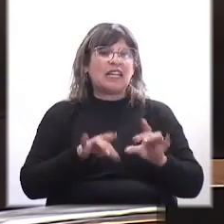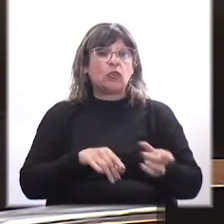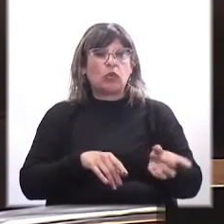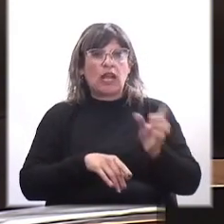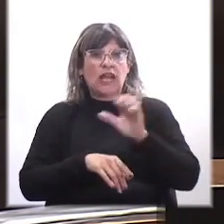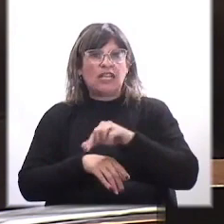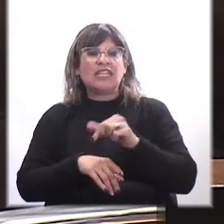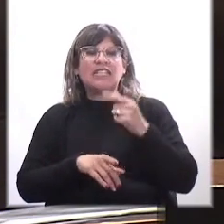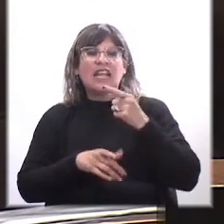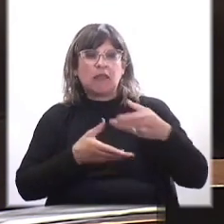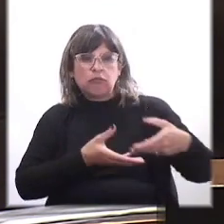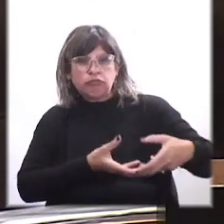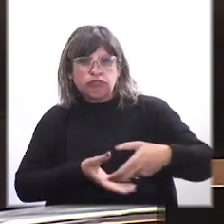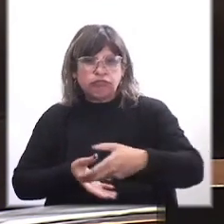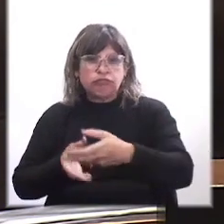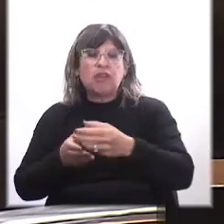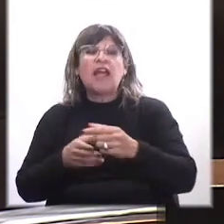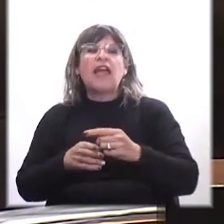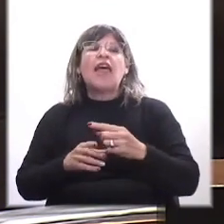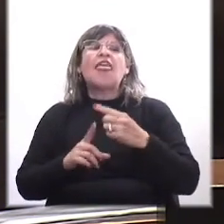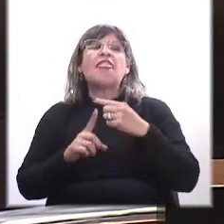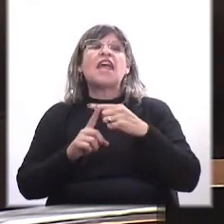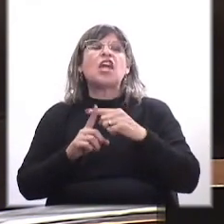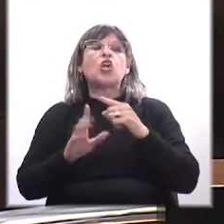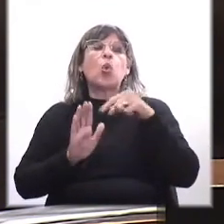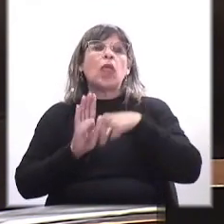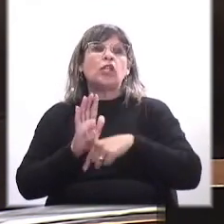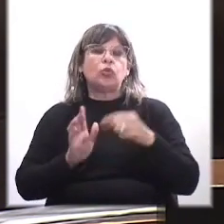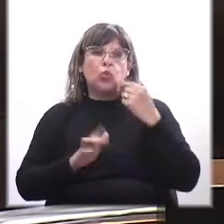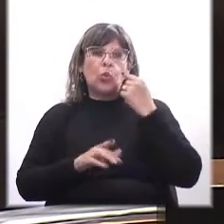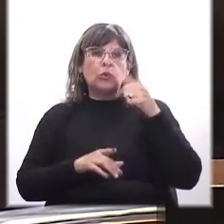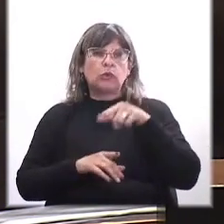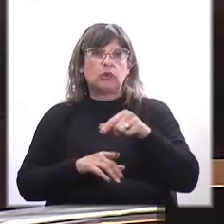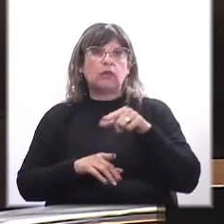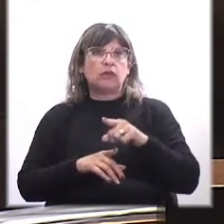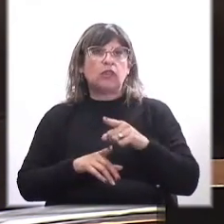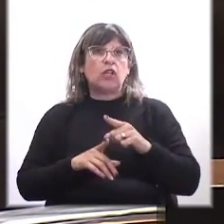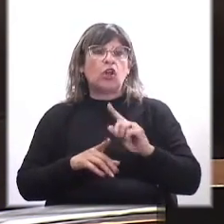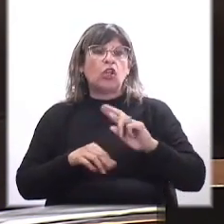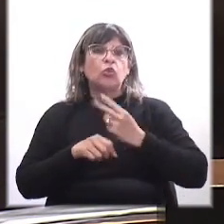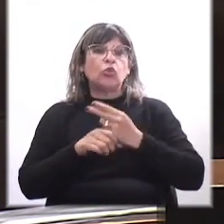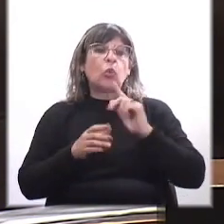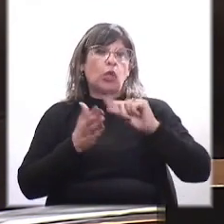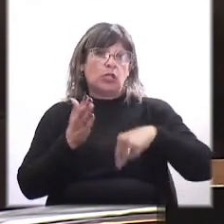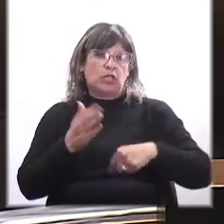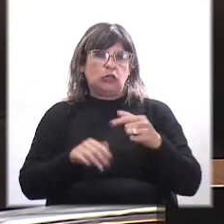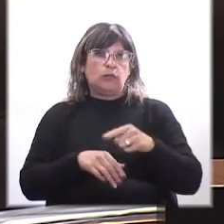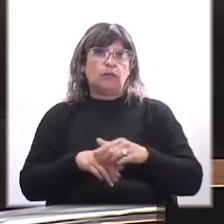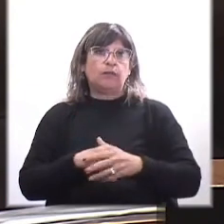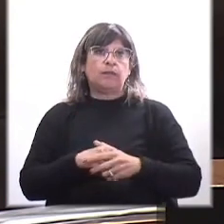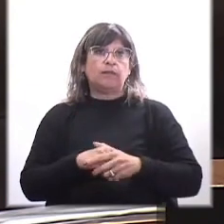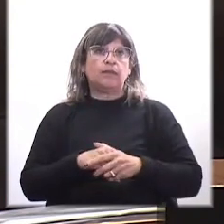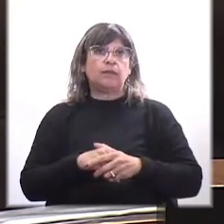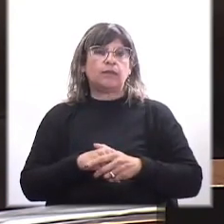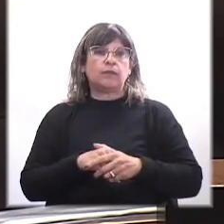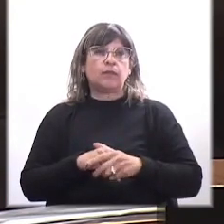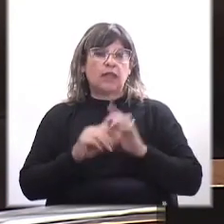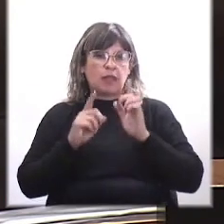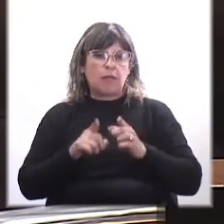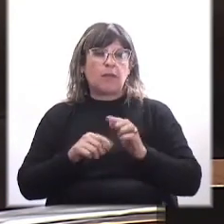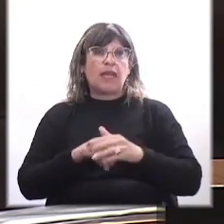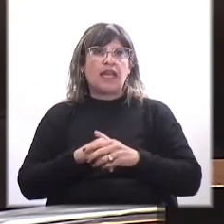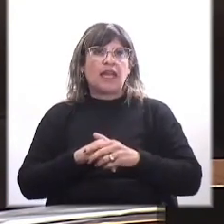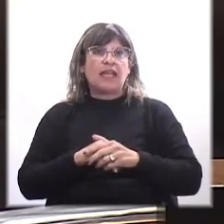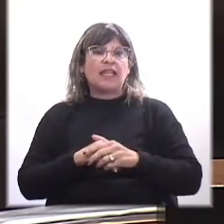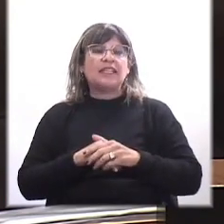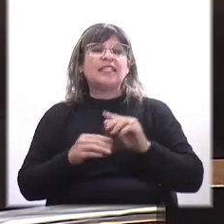Plata y el gasoducto Cruz del Sur bajo la modalidad de subcontratación. A su vez, se